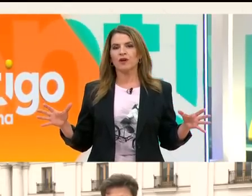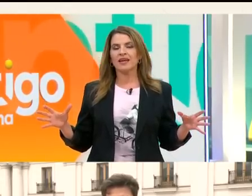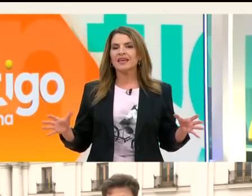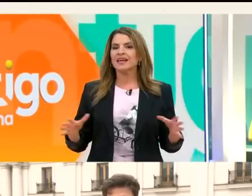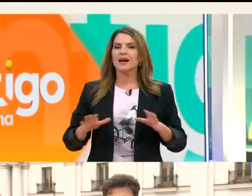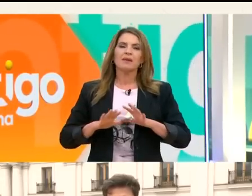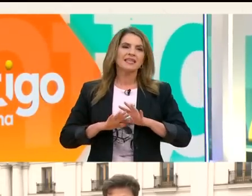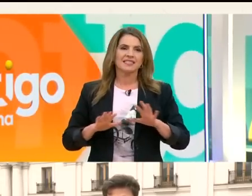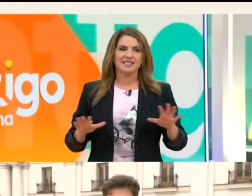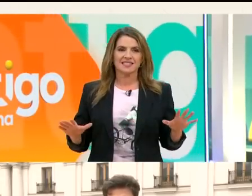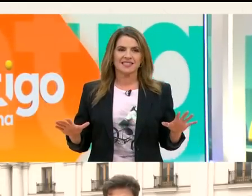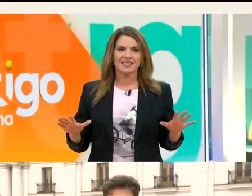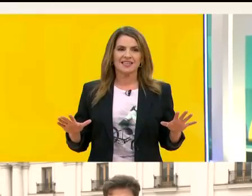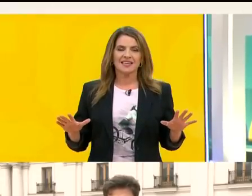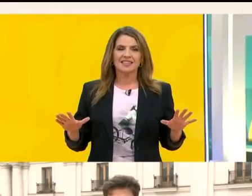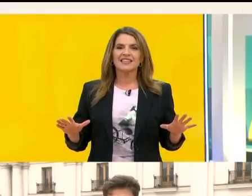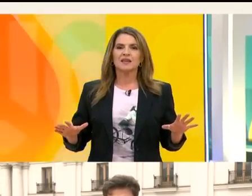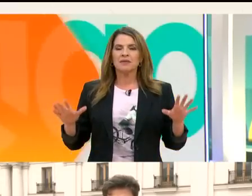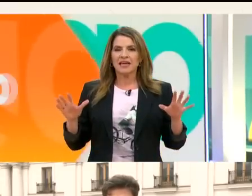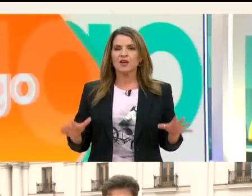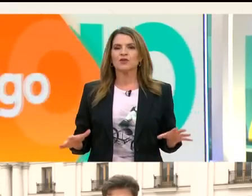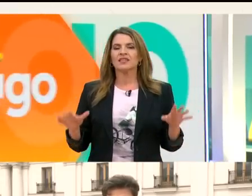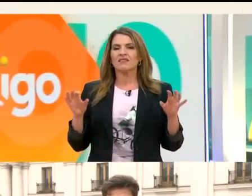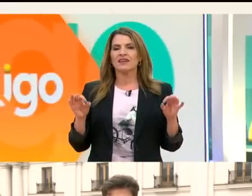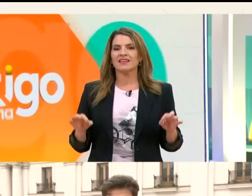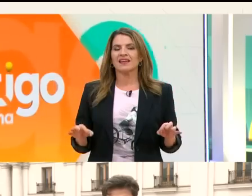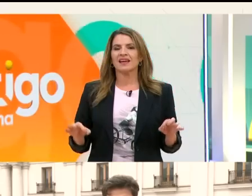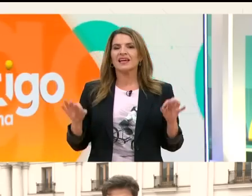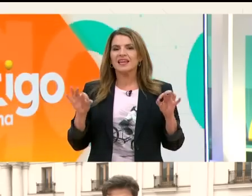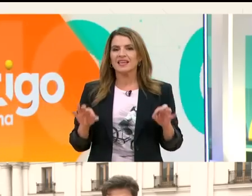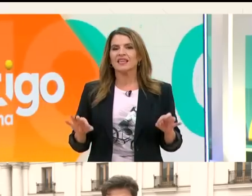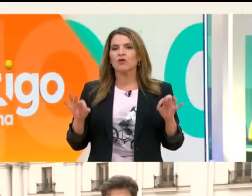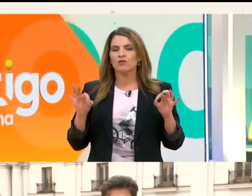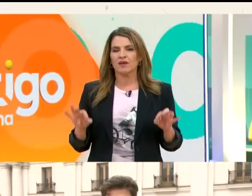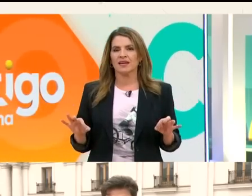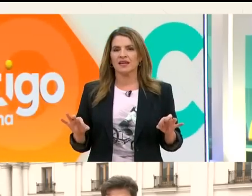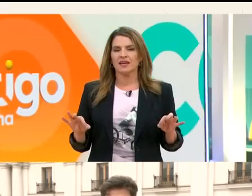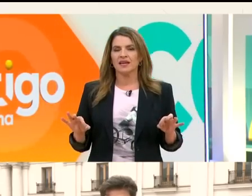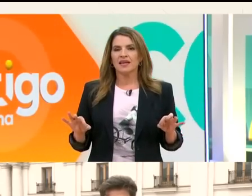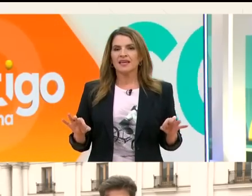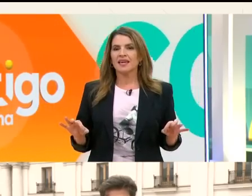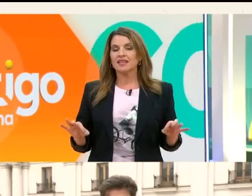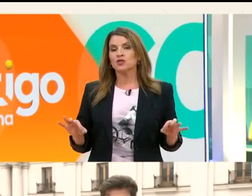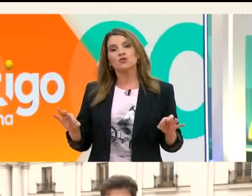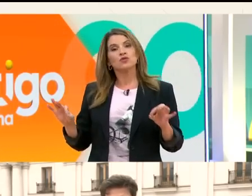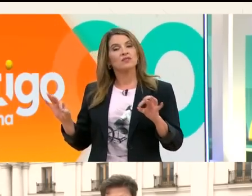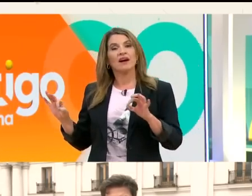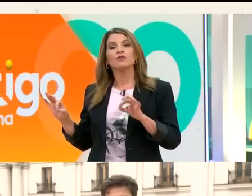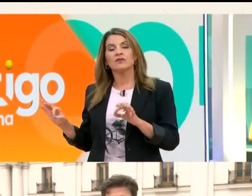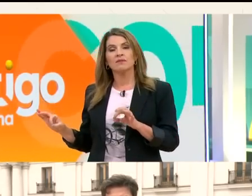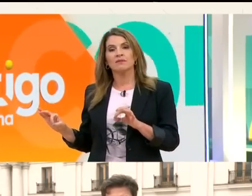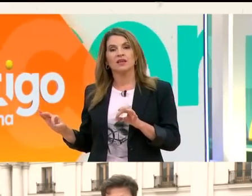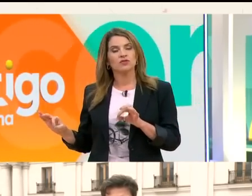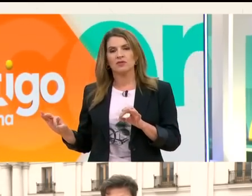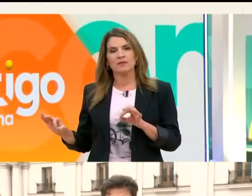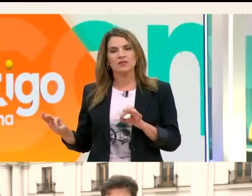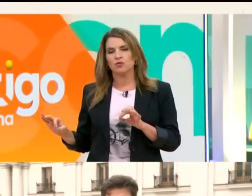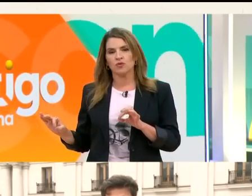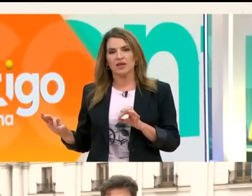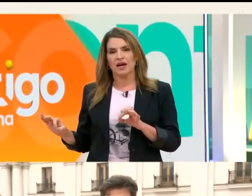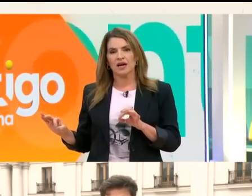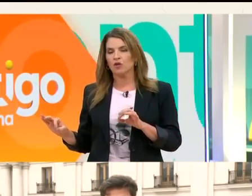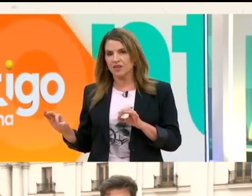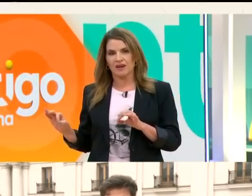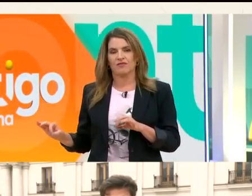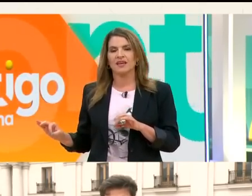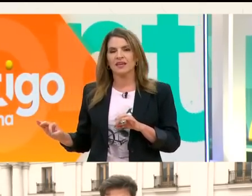Estado fue incapaz de terminar con esta verdadera guerrilla urbana que, si uno se va a noviembre, no solamente